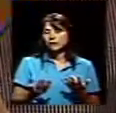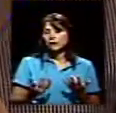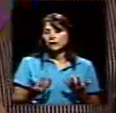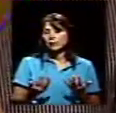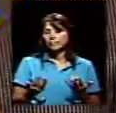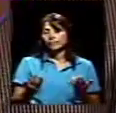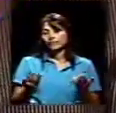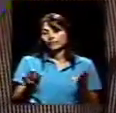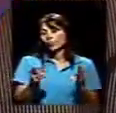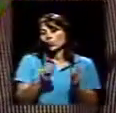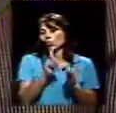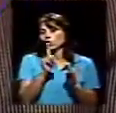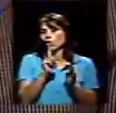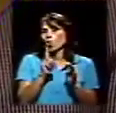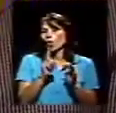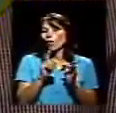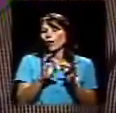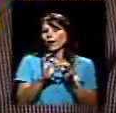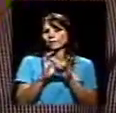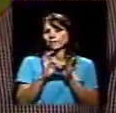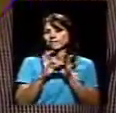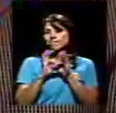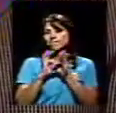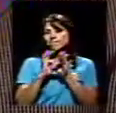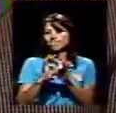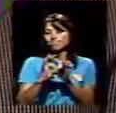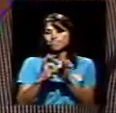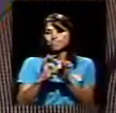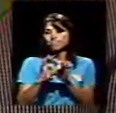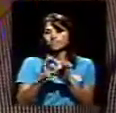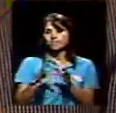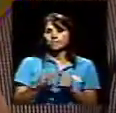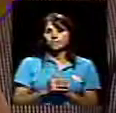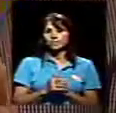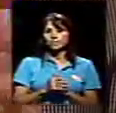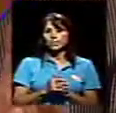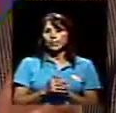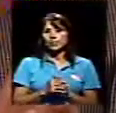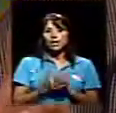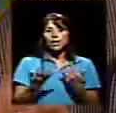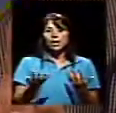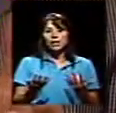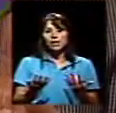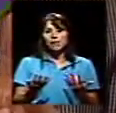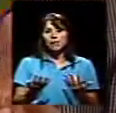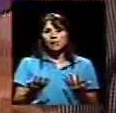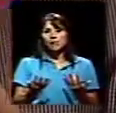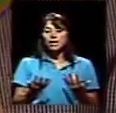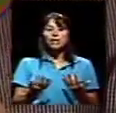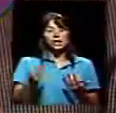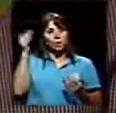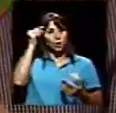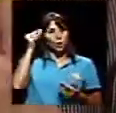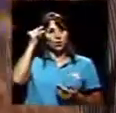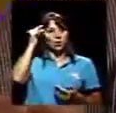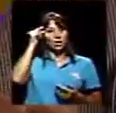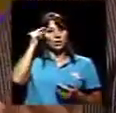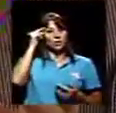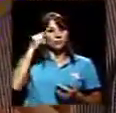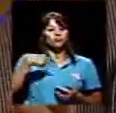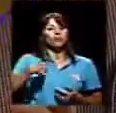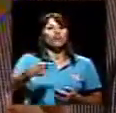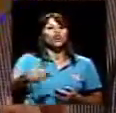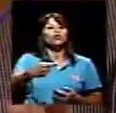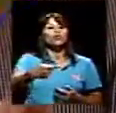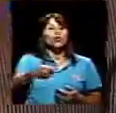una relación tan estrecha entre la calificación pública del gobierno próximo, ya sea